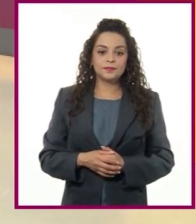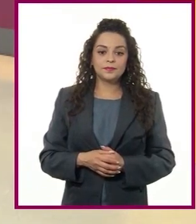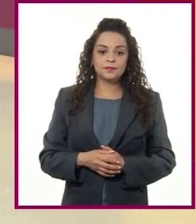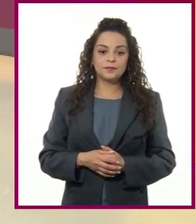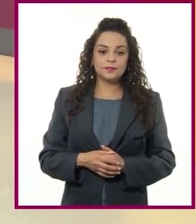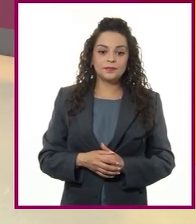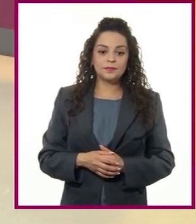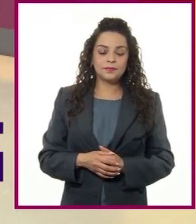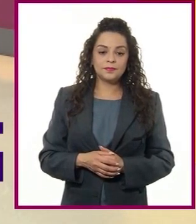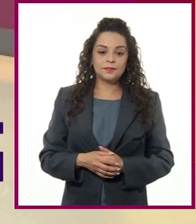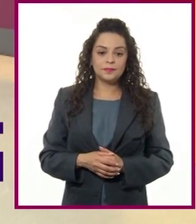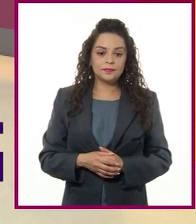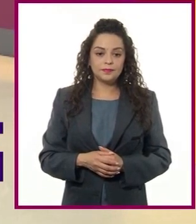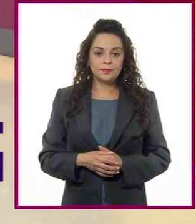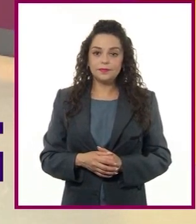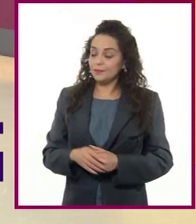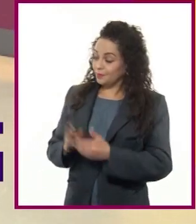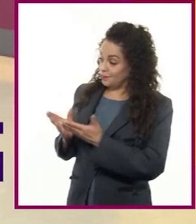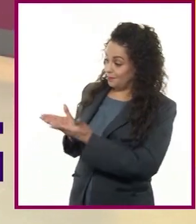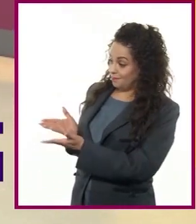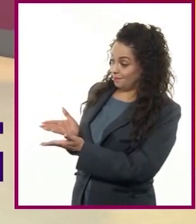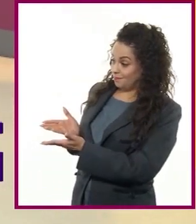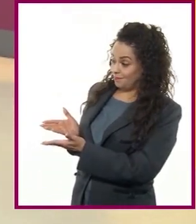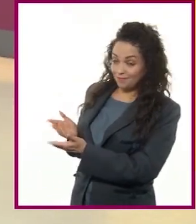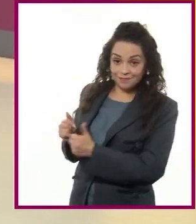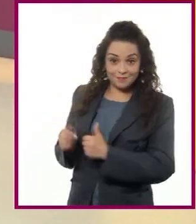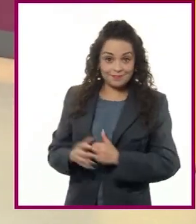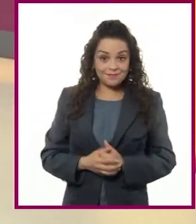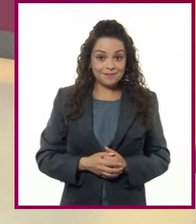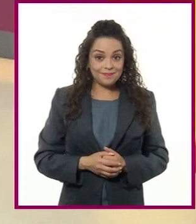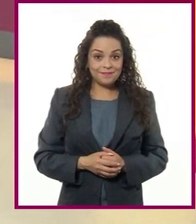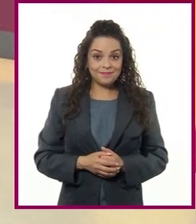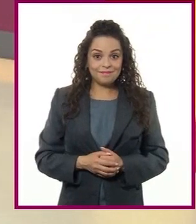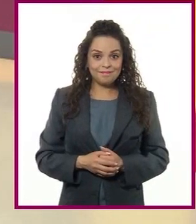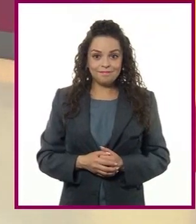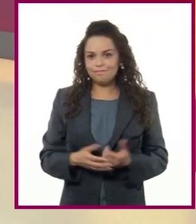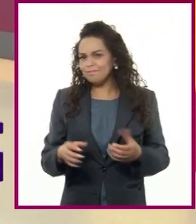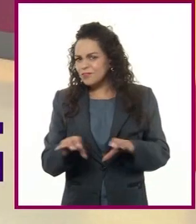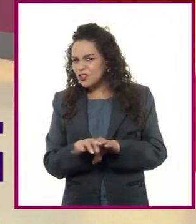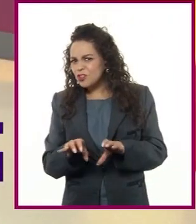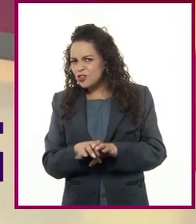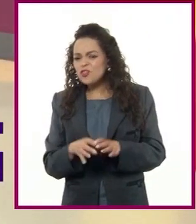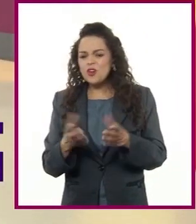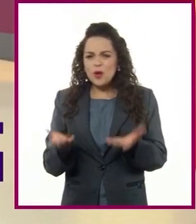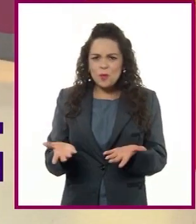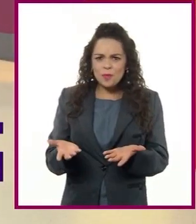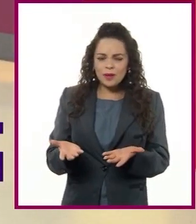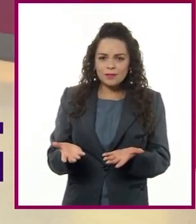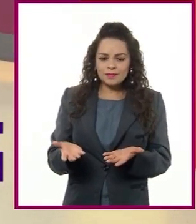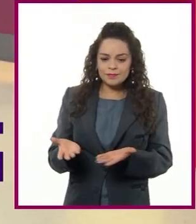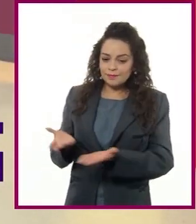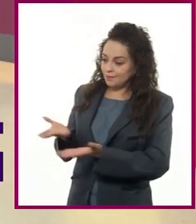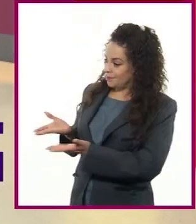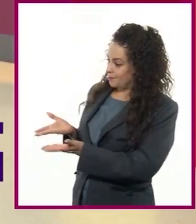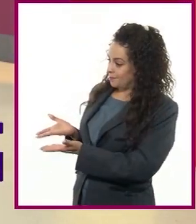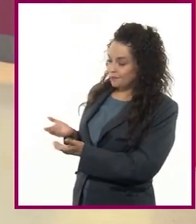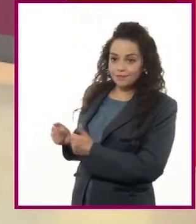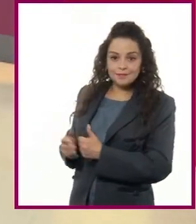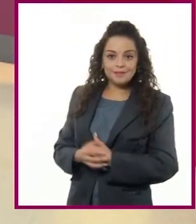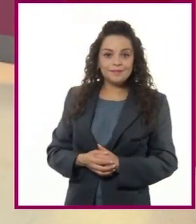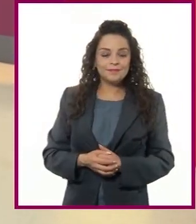herramientas? ¿Podrían haberlo hecho mejor? ¿Cómo? ¿Qué aprendieron de cada